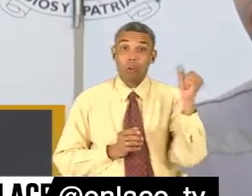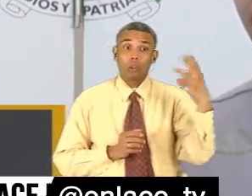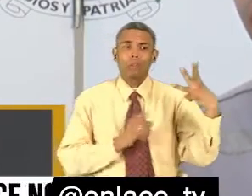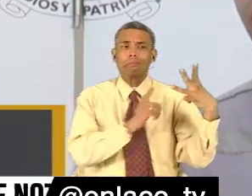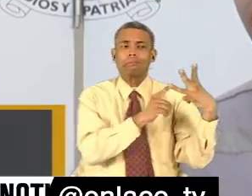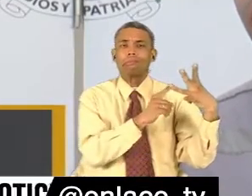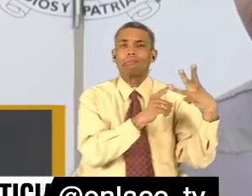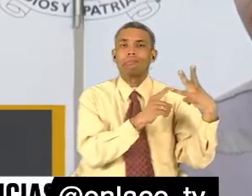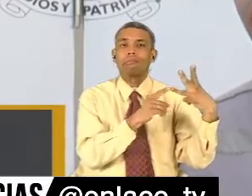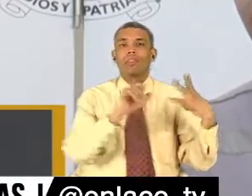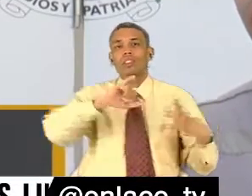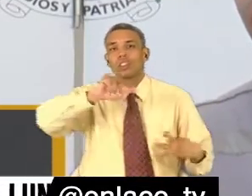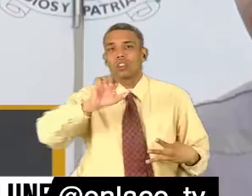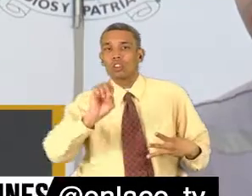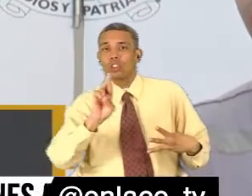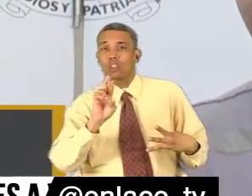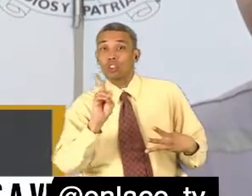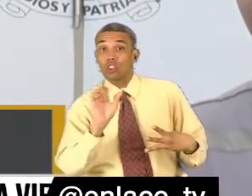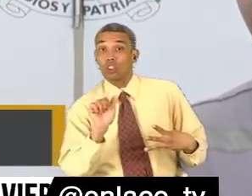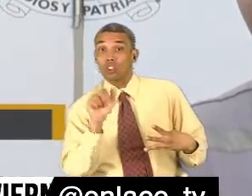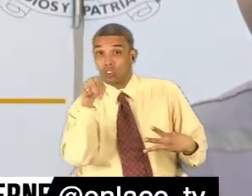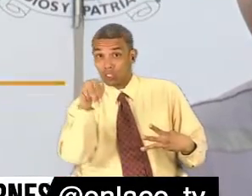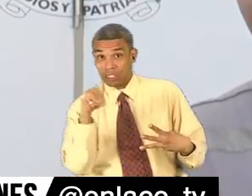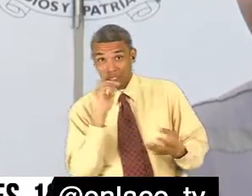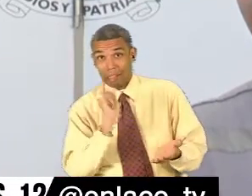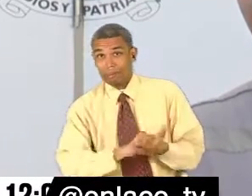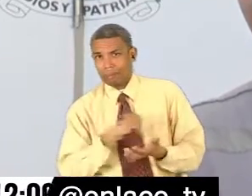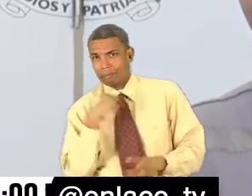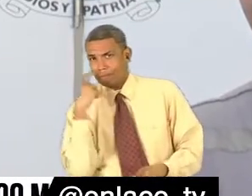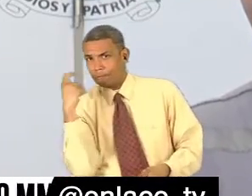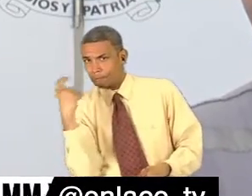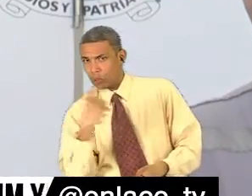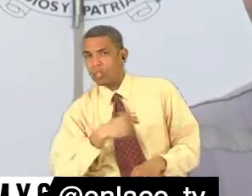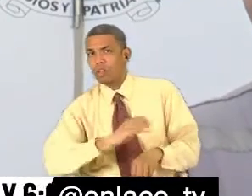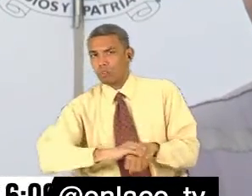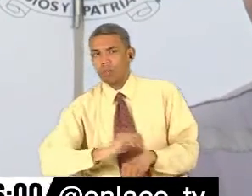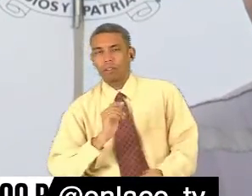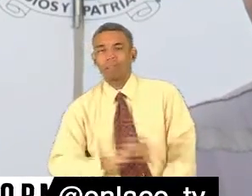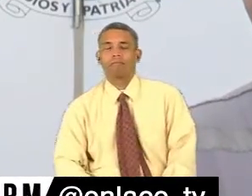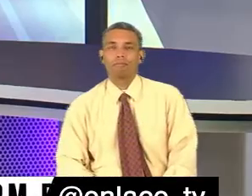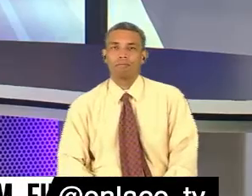Jordan como autor material también de este homicidio allá en Berrío.